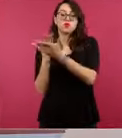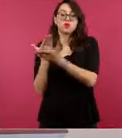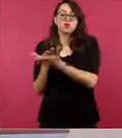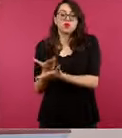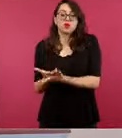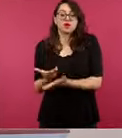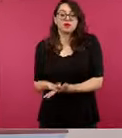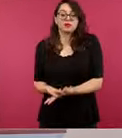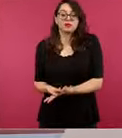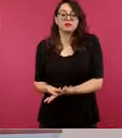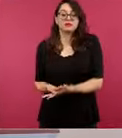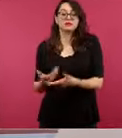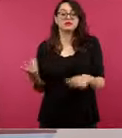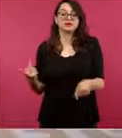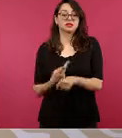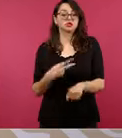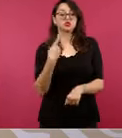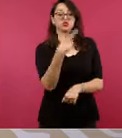una oficina en Los Pinos,